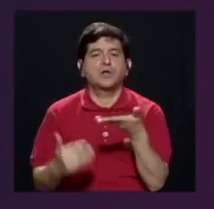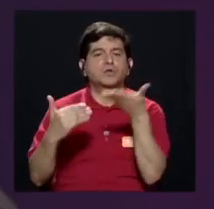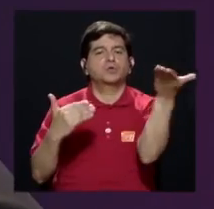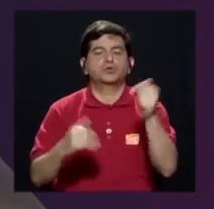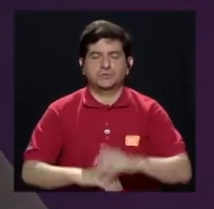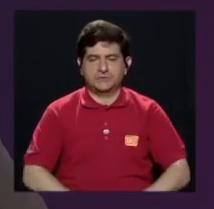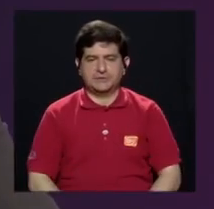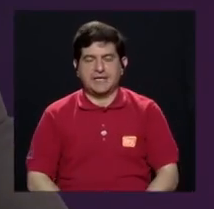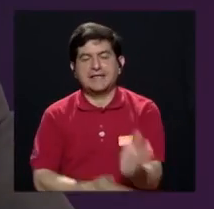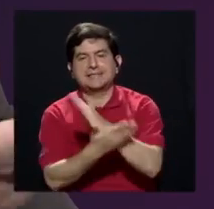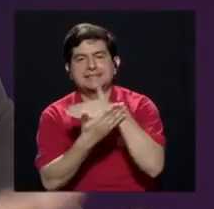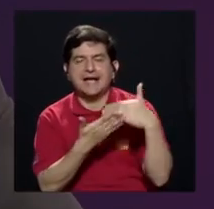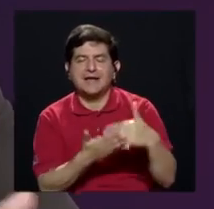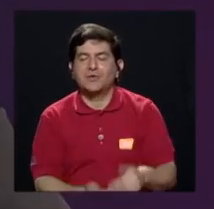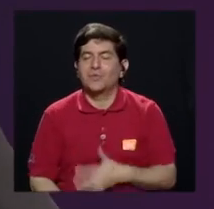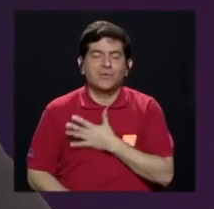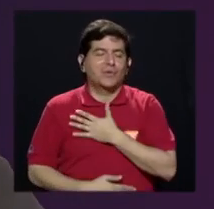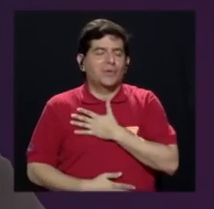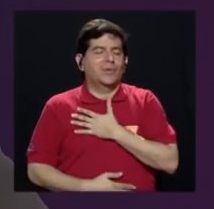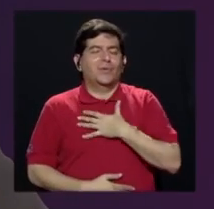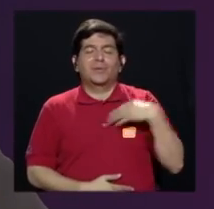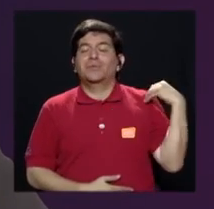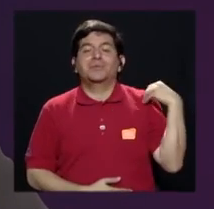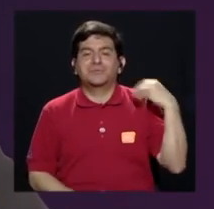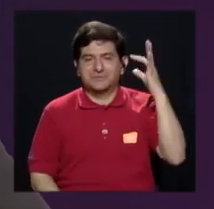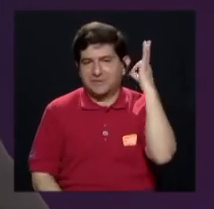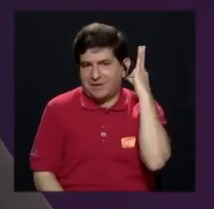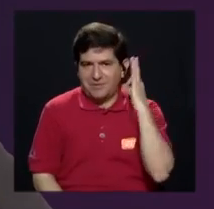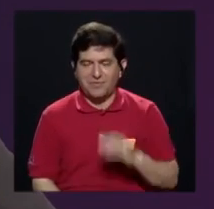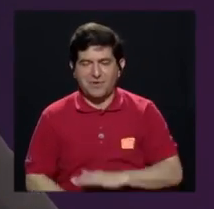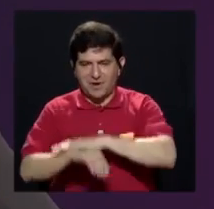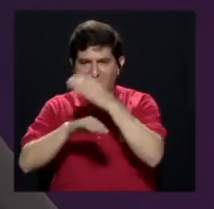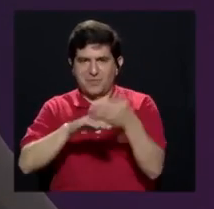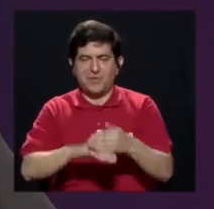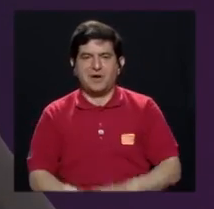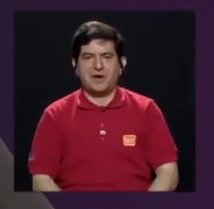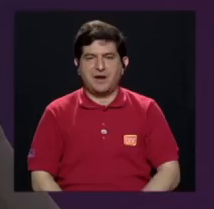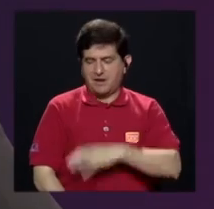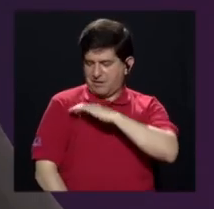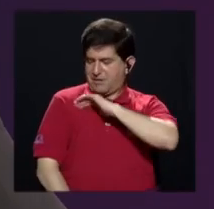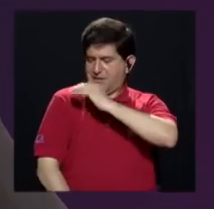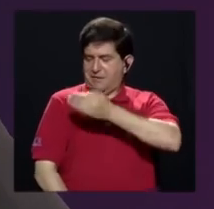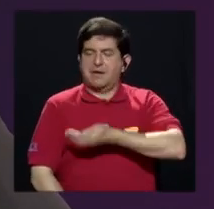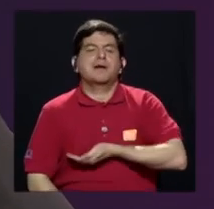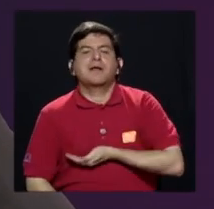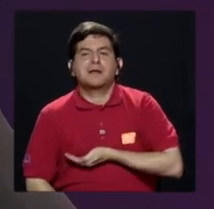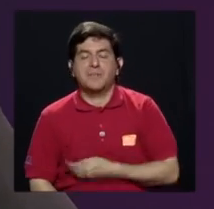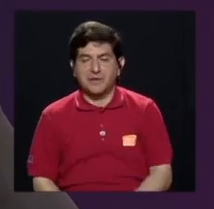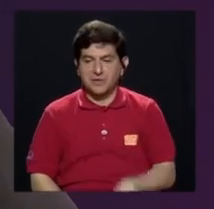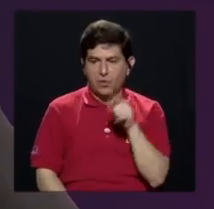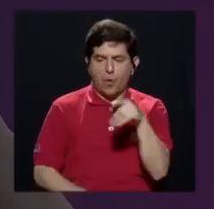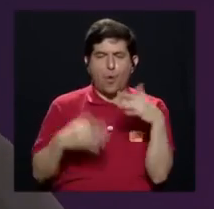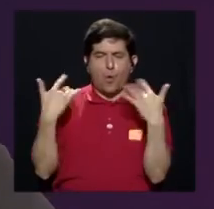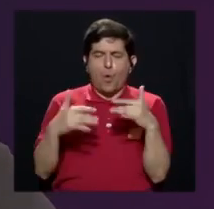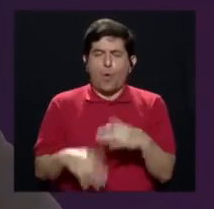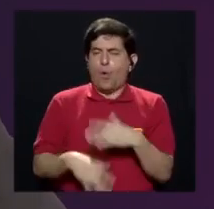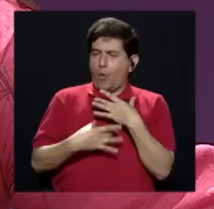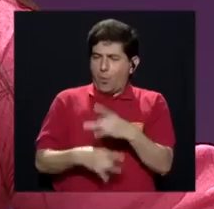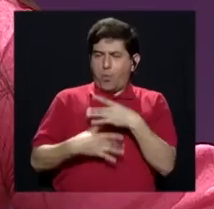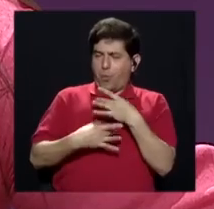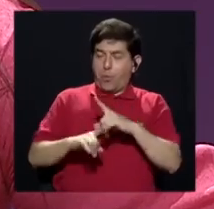algunos varones les fascina la mujer embarazada el pecho gestante le parece increíblemente sexy